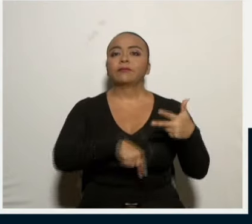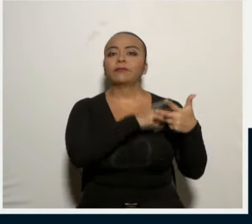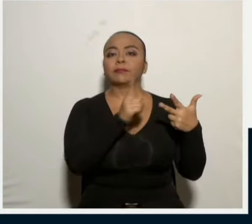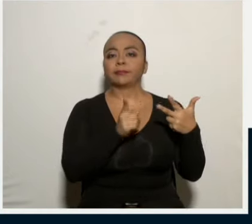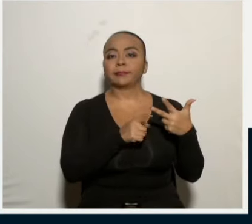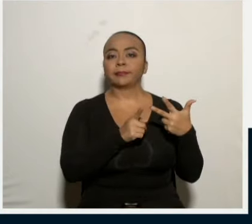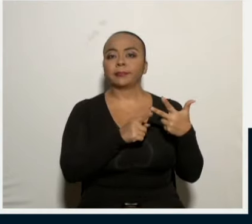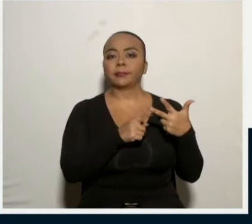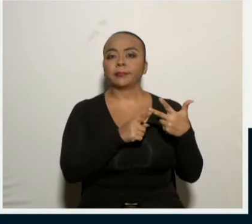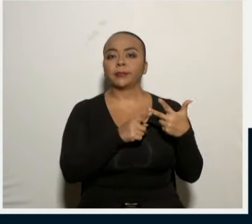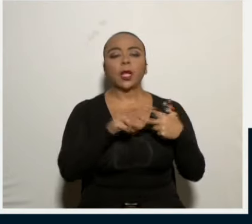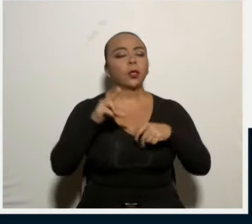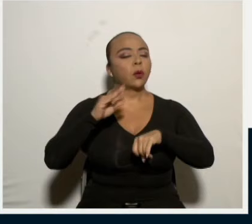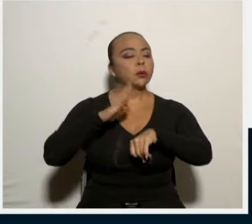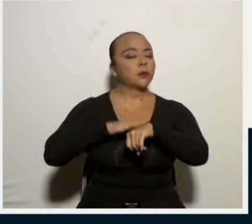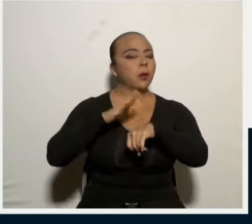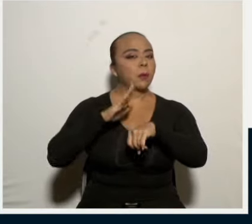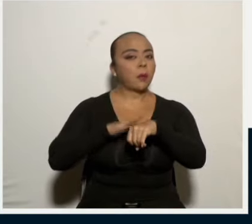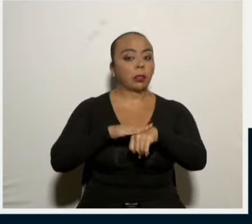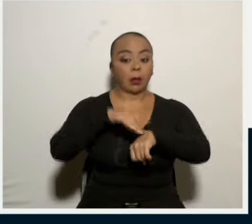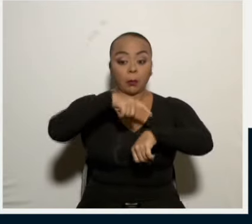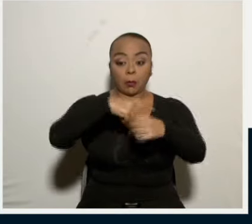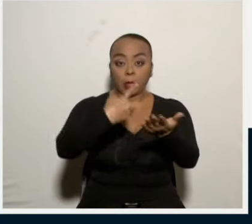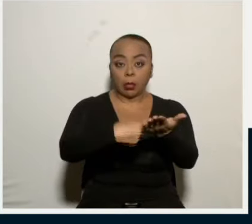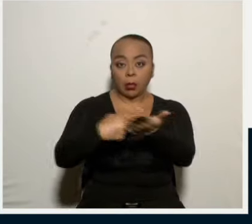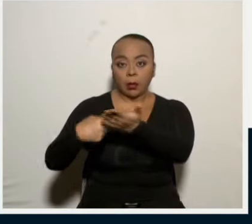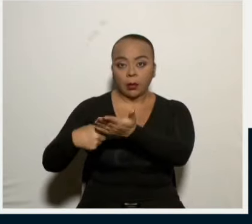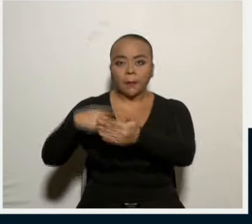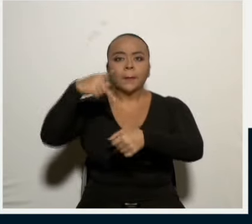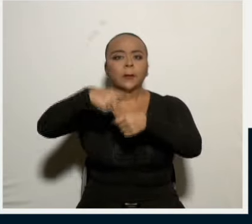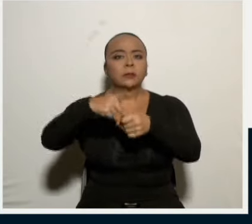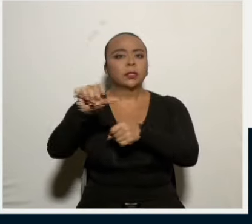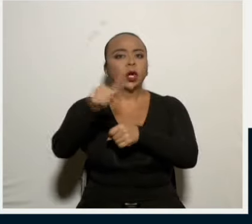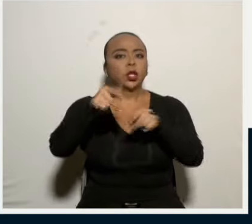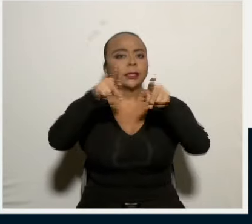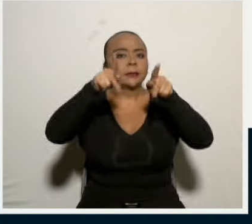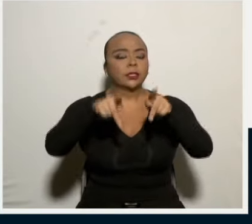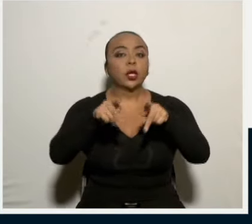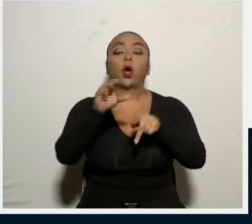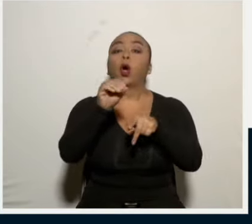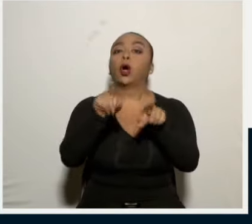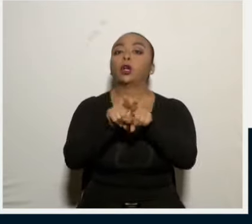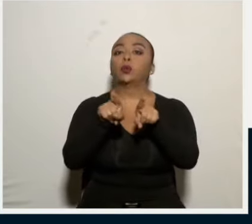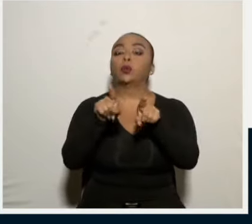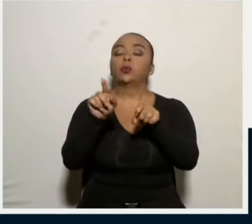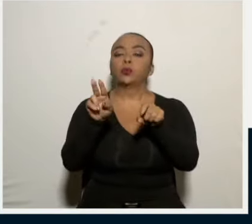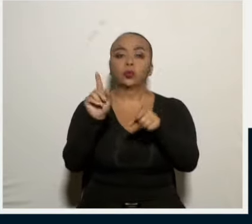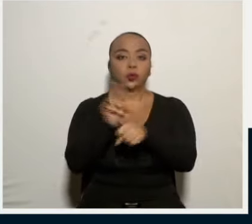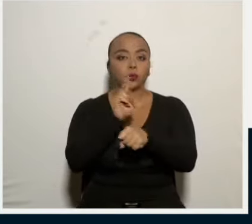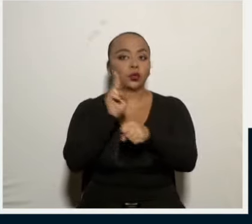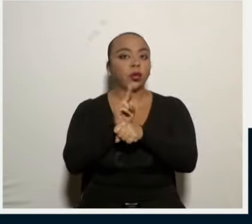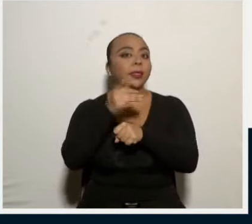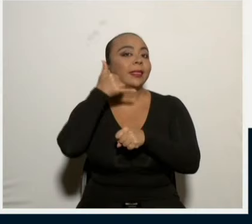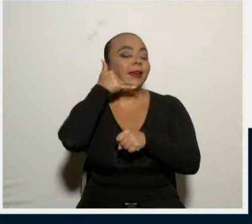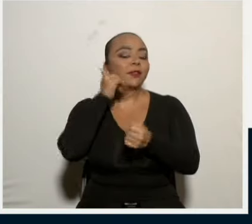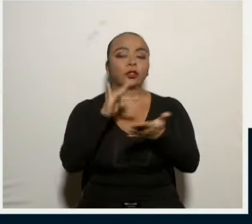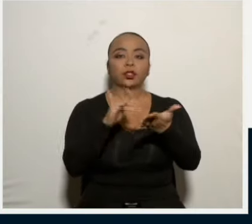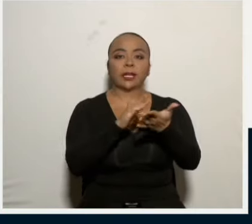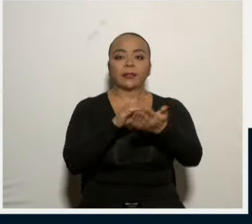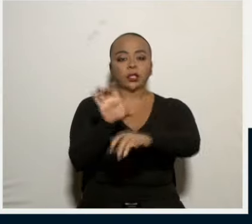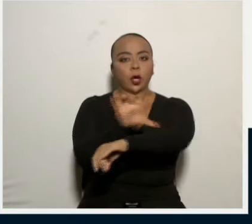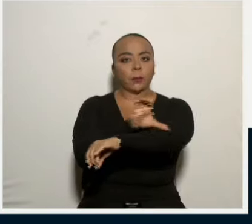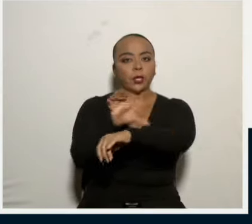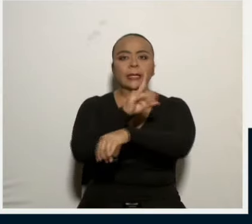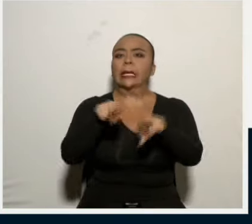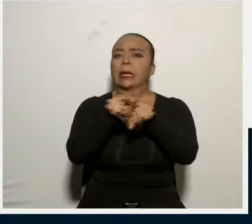Tercero, no se permitirá durante el debate la intervención de terceros o el uso de teléfonos, tablets o computadoras, ni